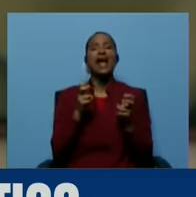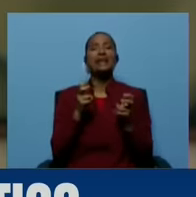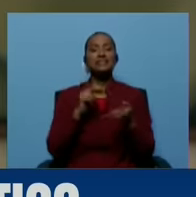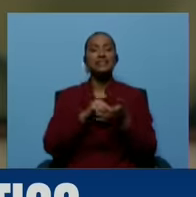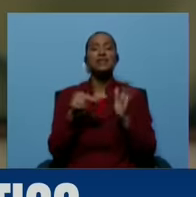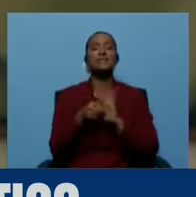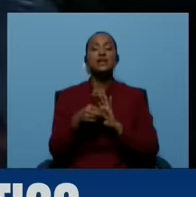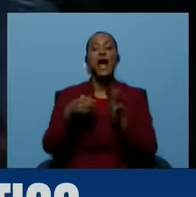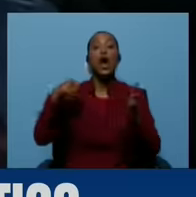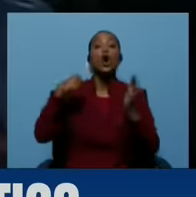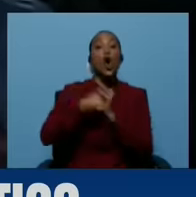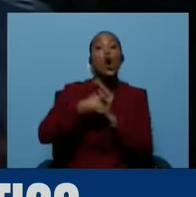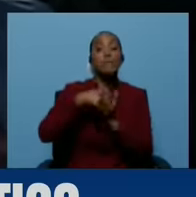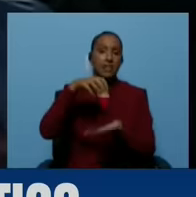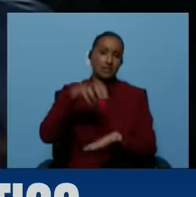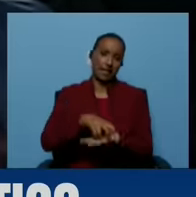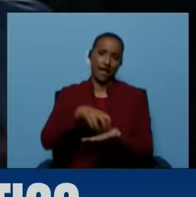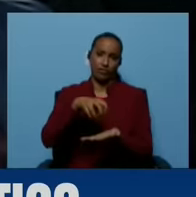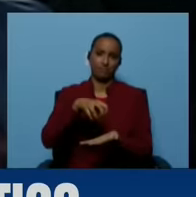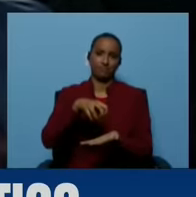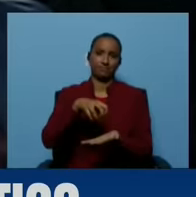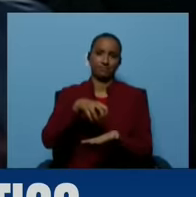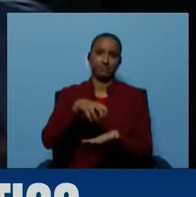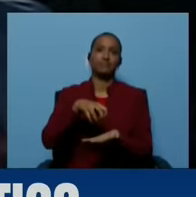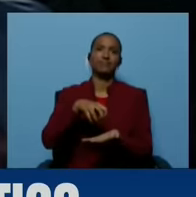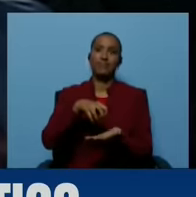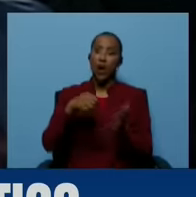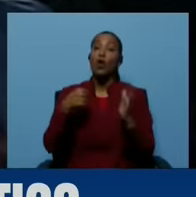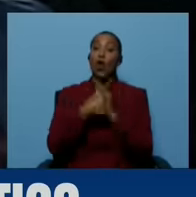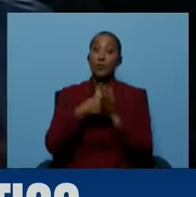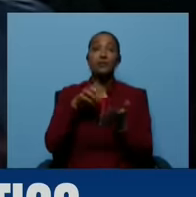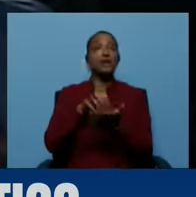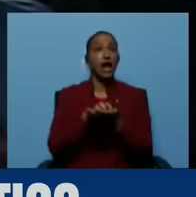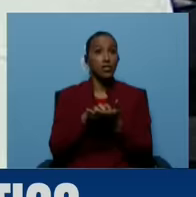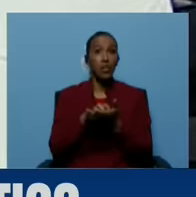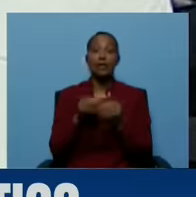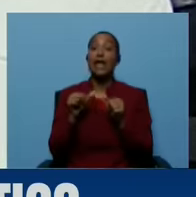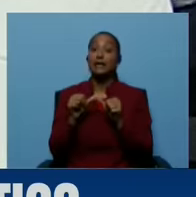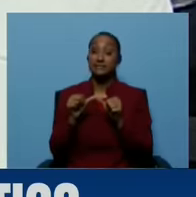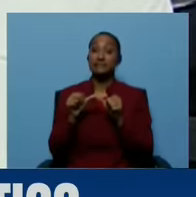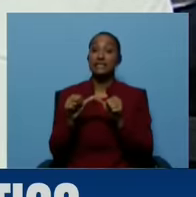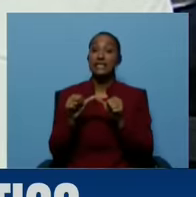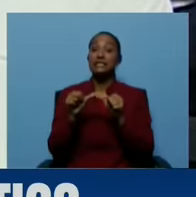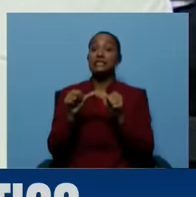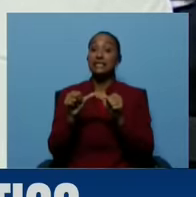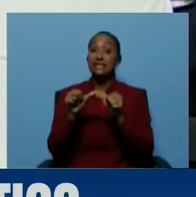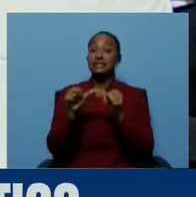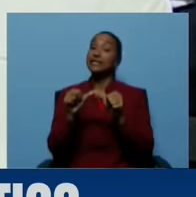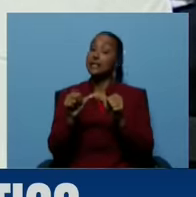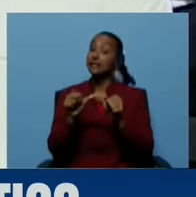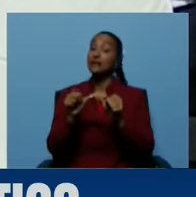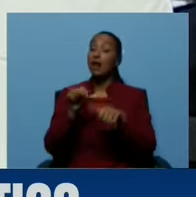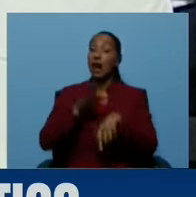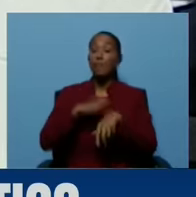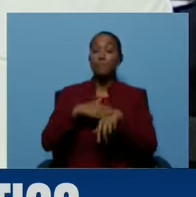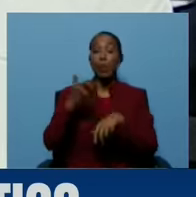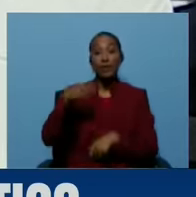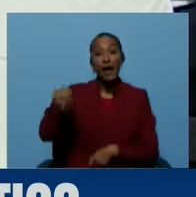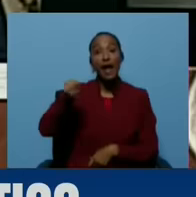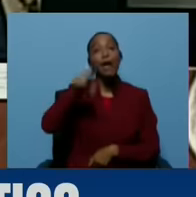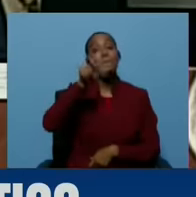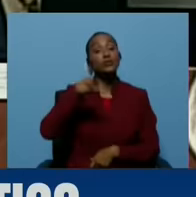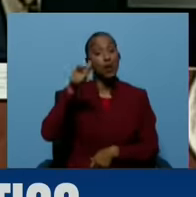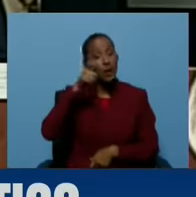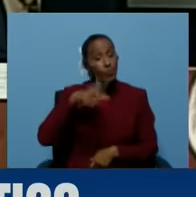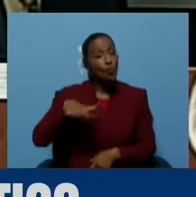Estado que ha sido contenido por la sabiduría del pueblo venezolano y porque el